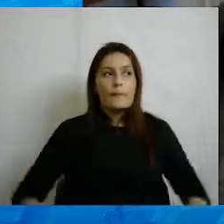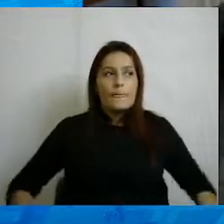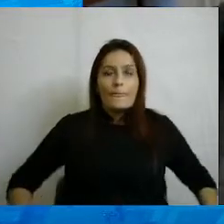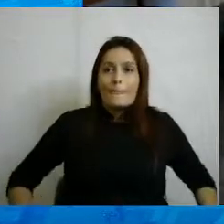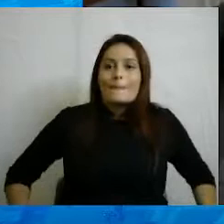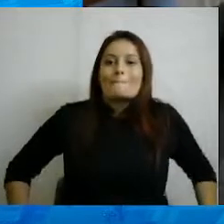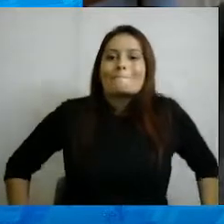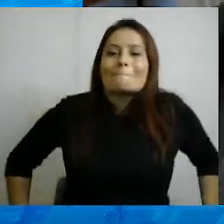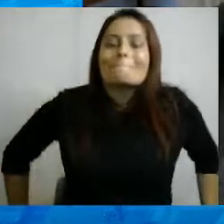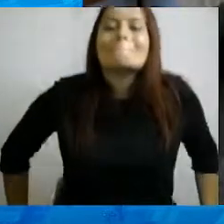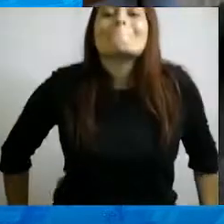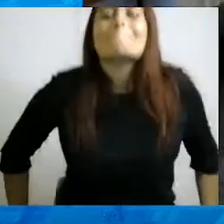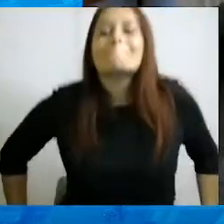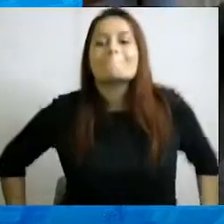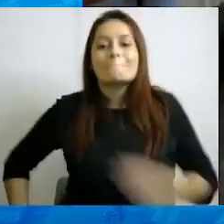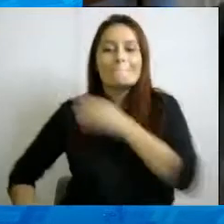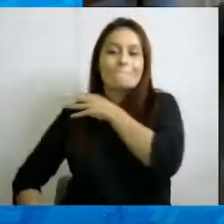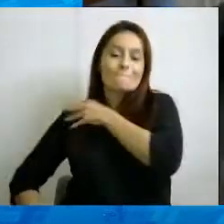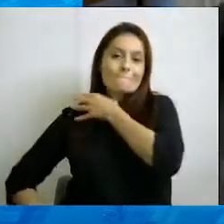podamos alcanzar.